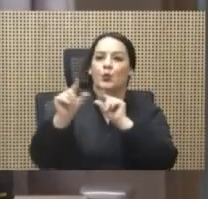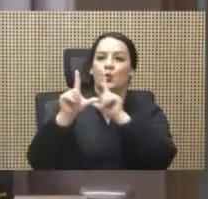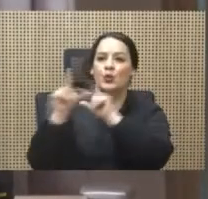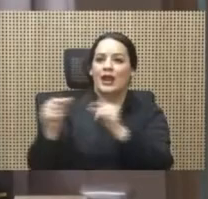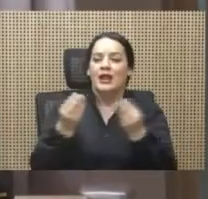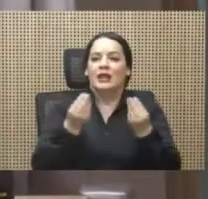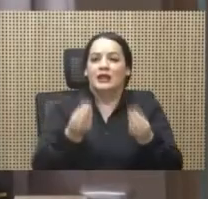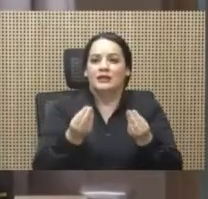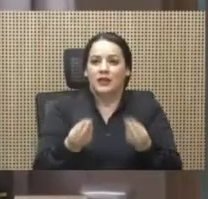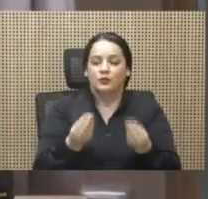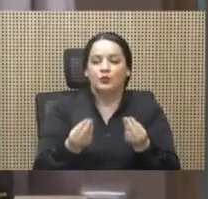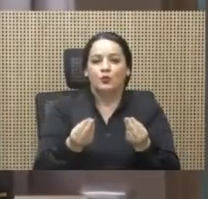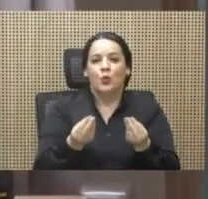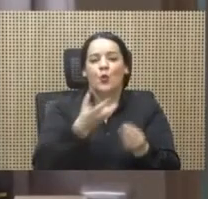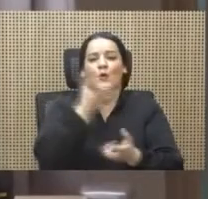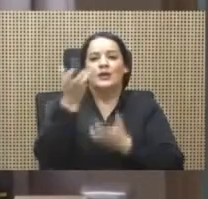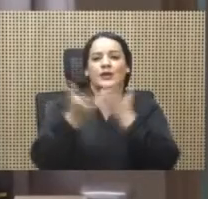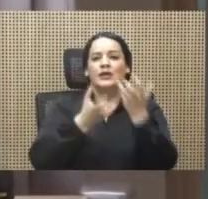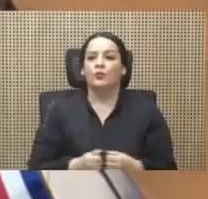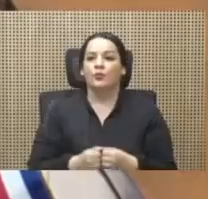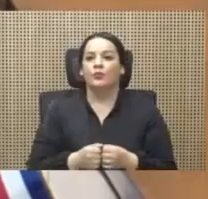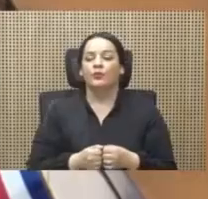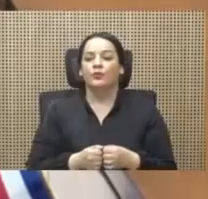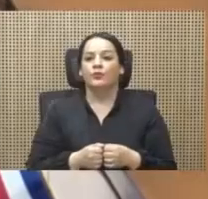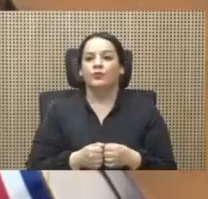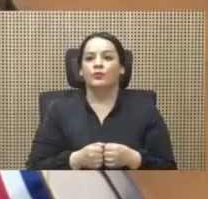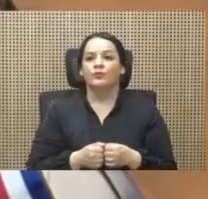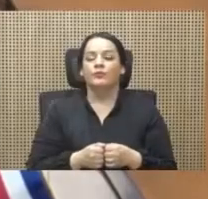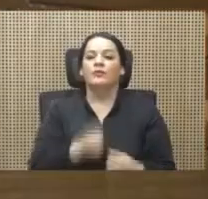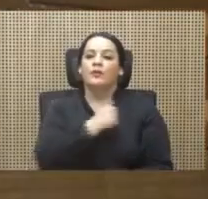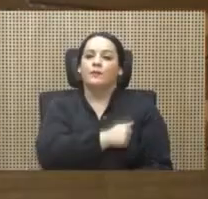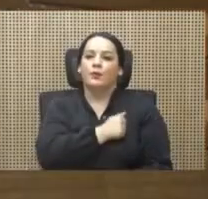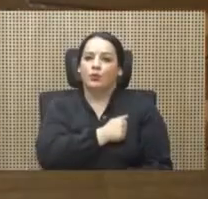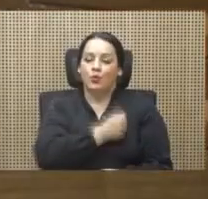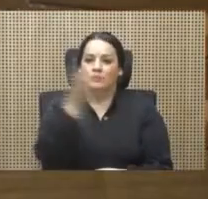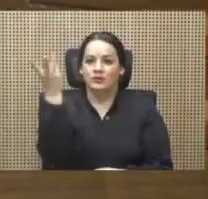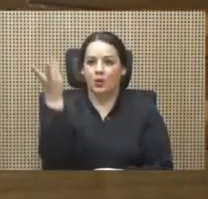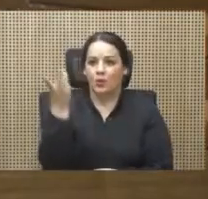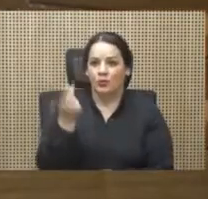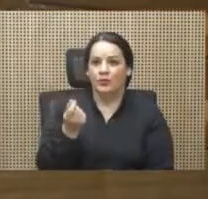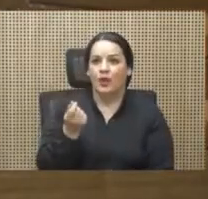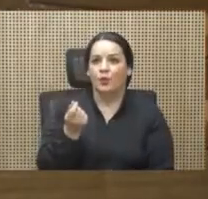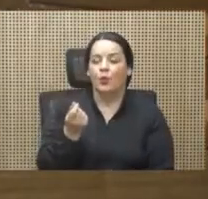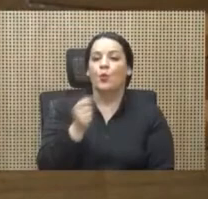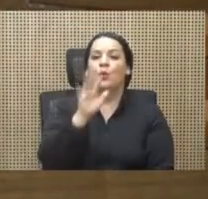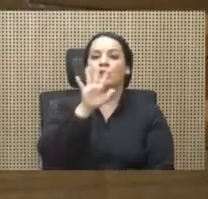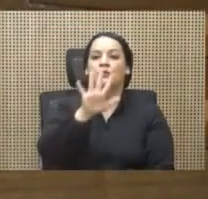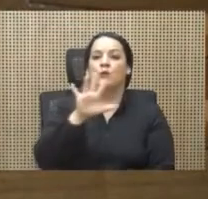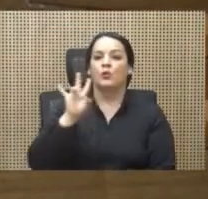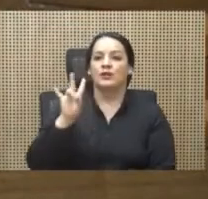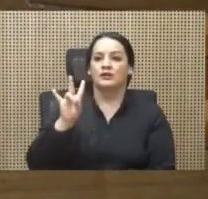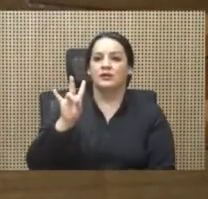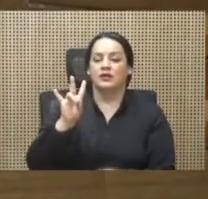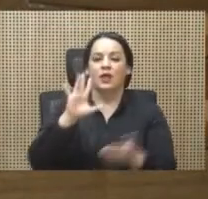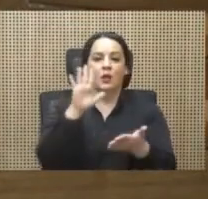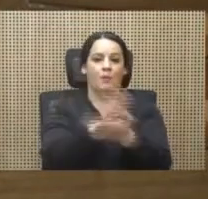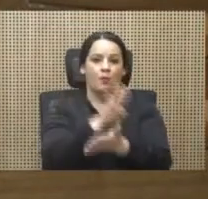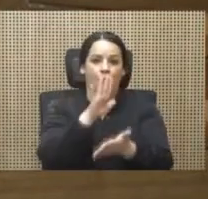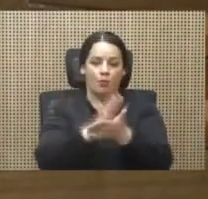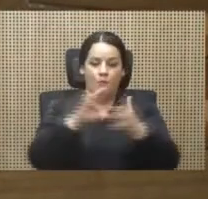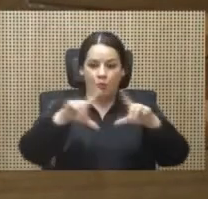porque sea representada se han contado 57 boletas de votación y hay